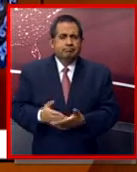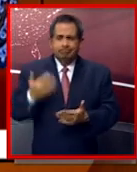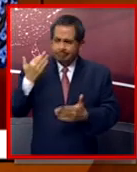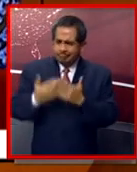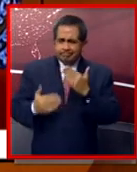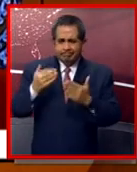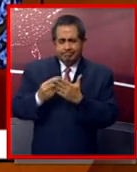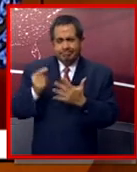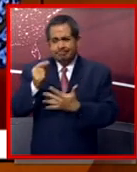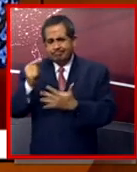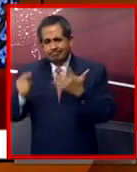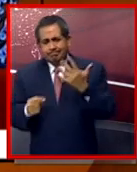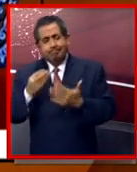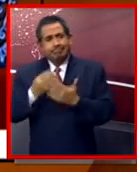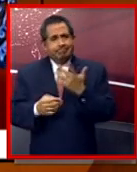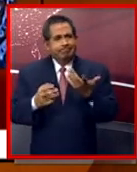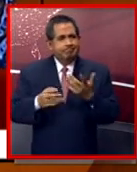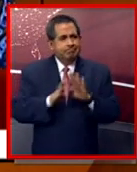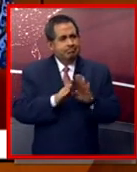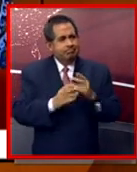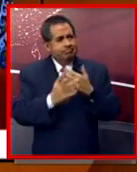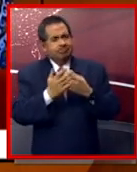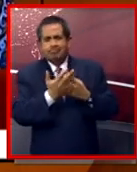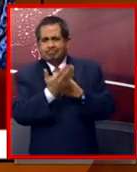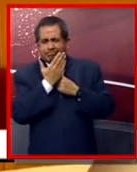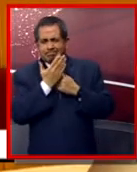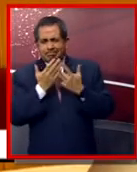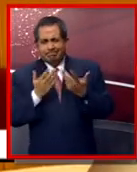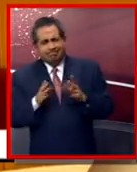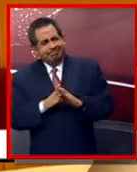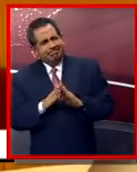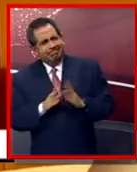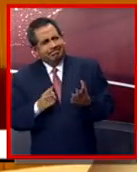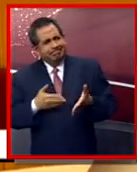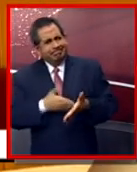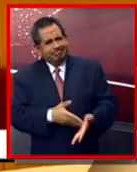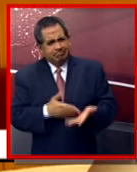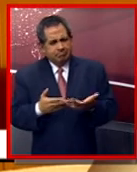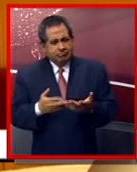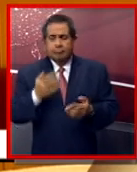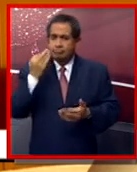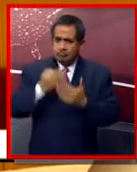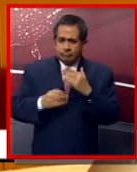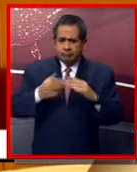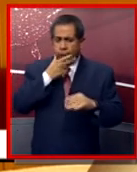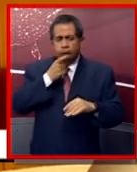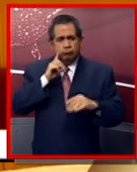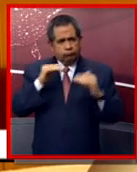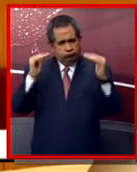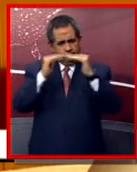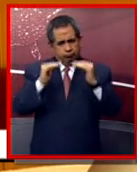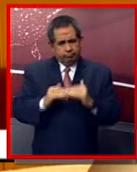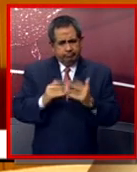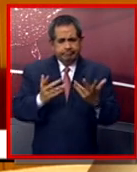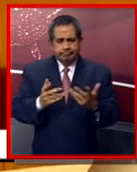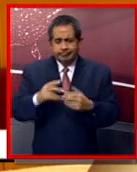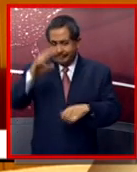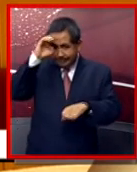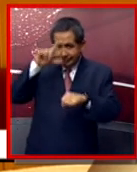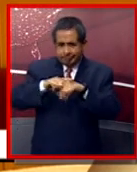pendiente es resolver los frenos que nos tienen entrampadas, pues la paridad legal no resuelve la paridad